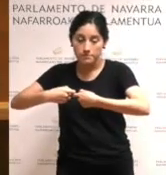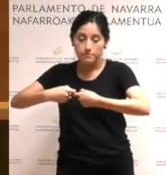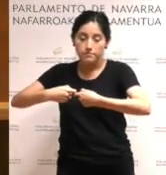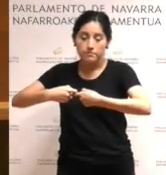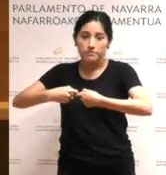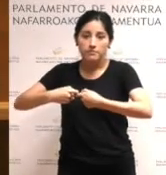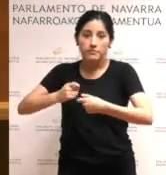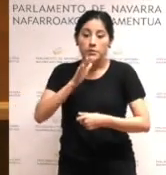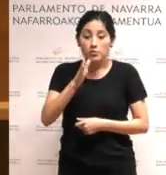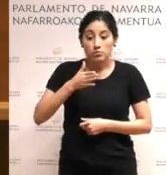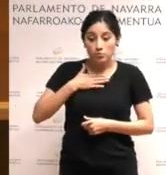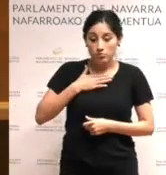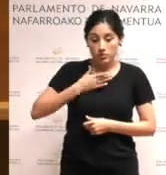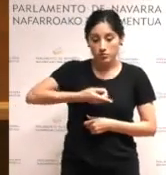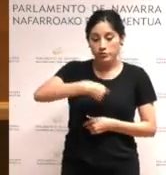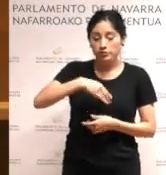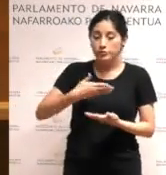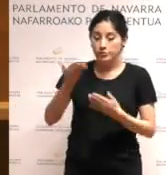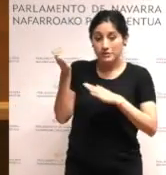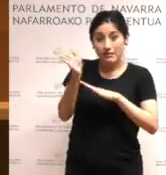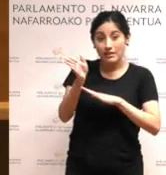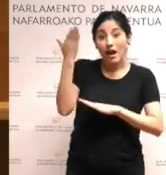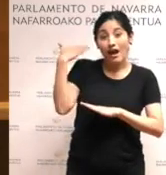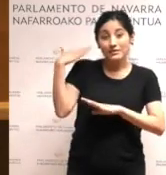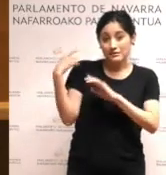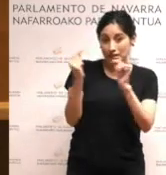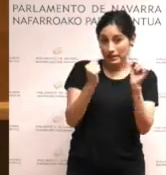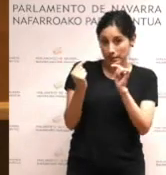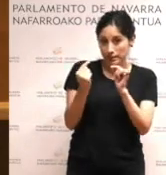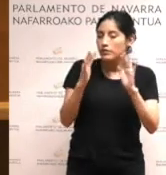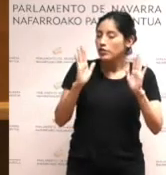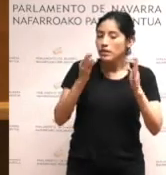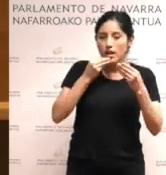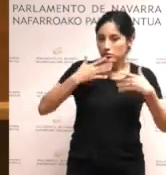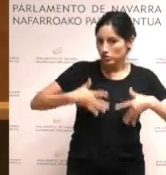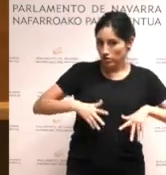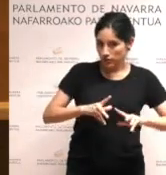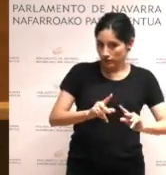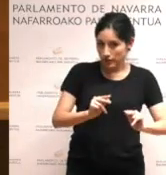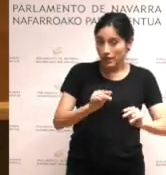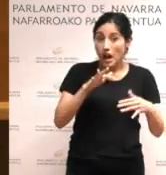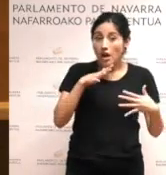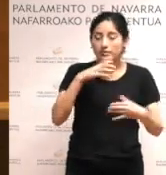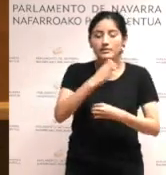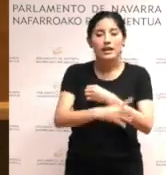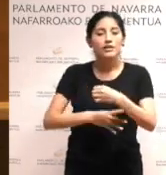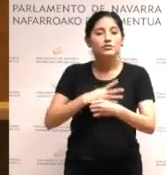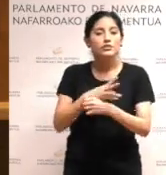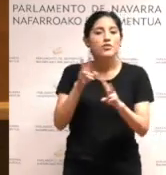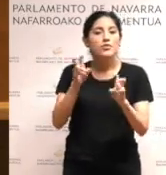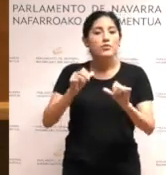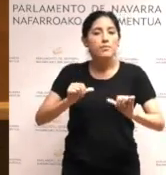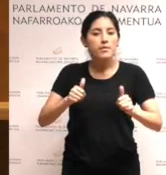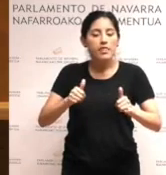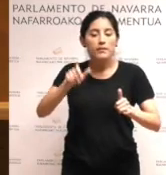lo pusimos de manifiesto en aquel debate. Hasta aquí la historia. Pero claro, empieza una nueva legislatura y el señor